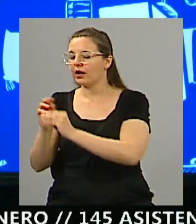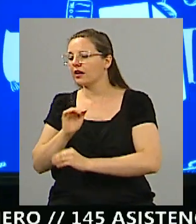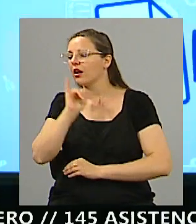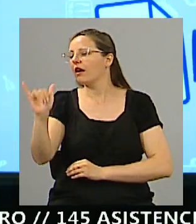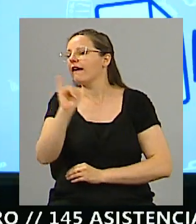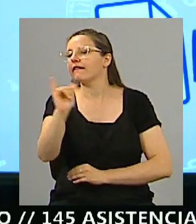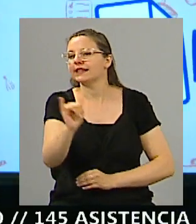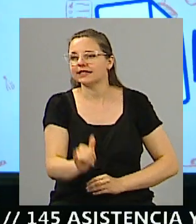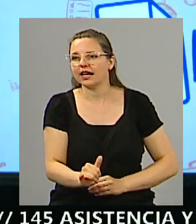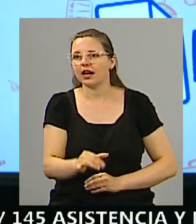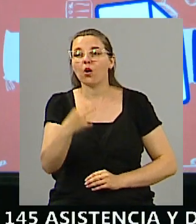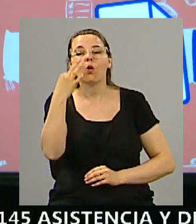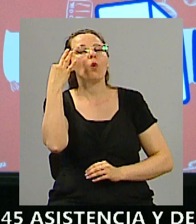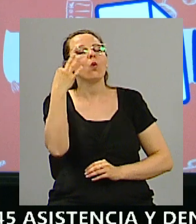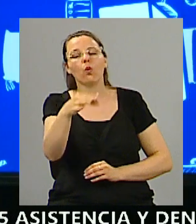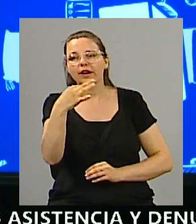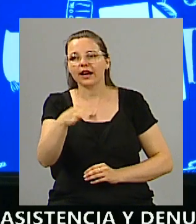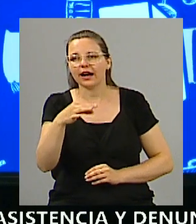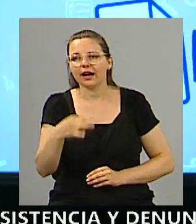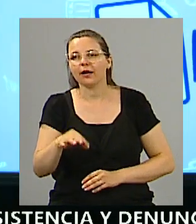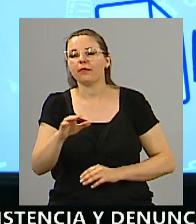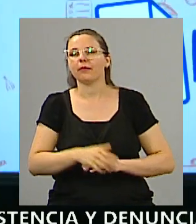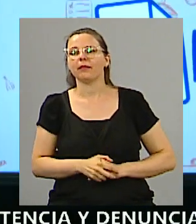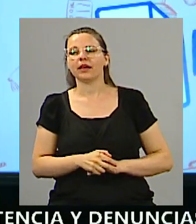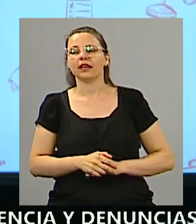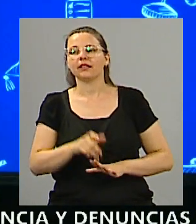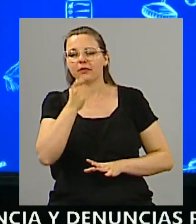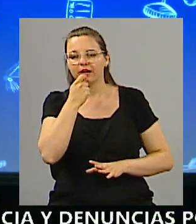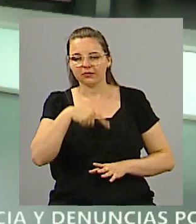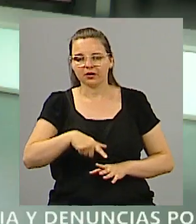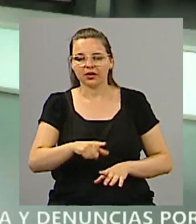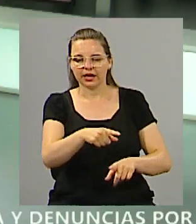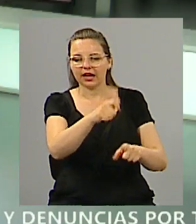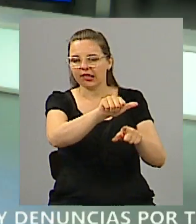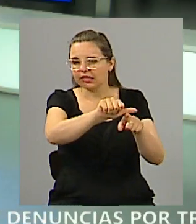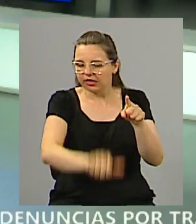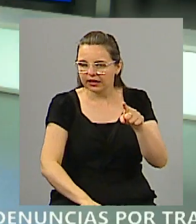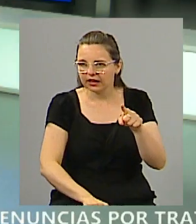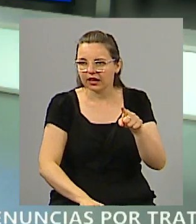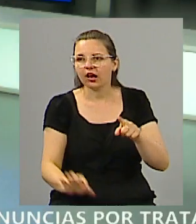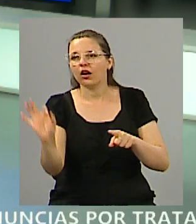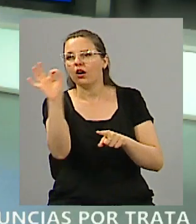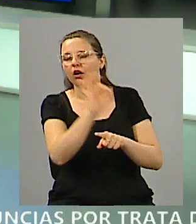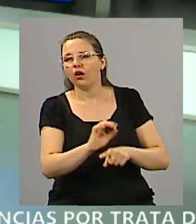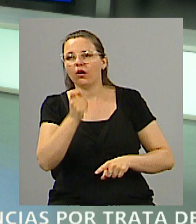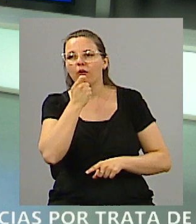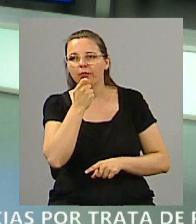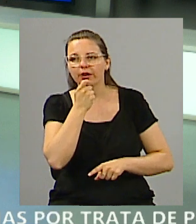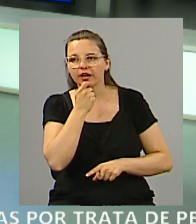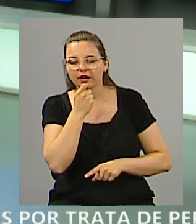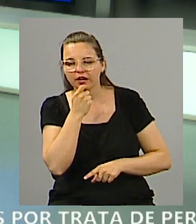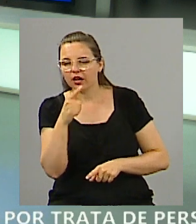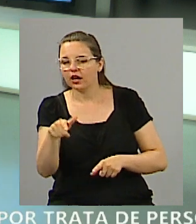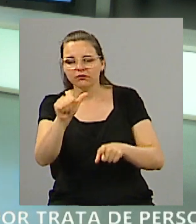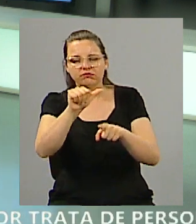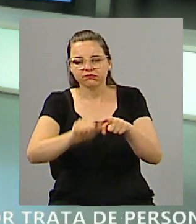Simplemente es para saber qué precauciones tengo que tener con esa persona en caso de que se lastime o de que entre en contacto con algún objeto